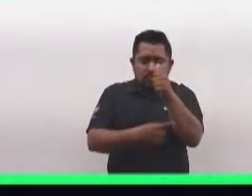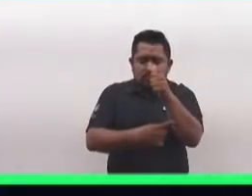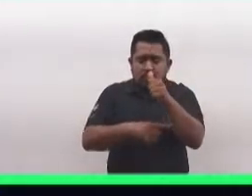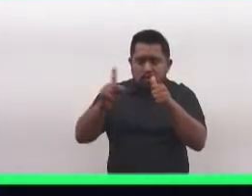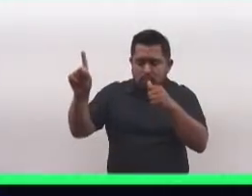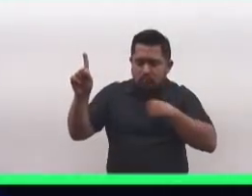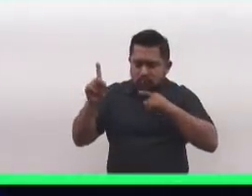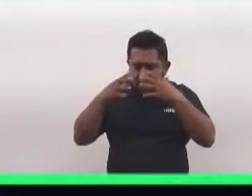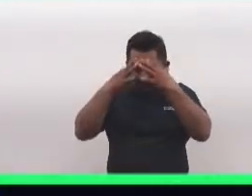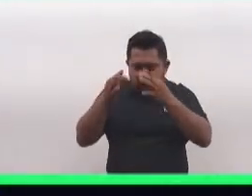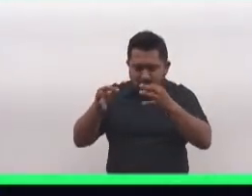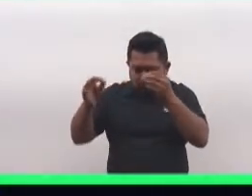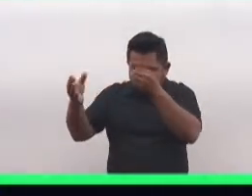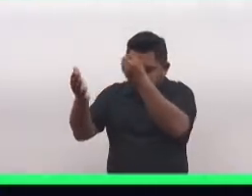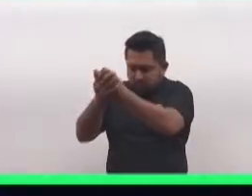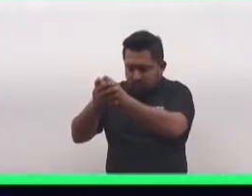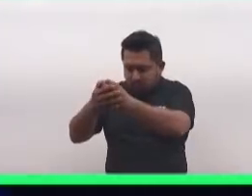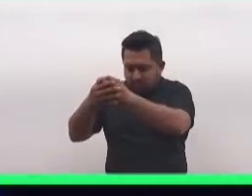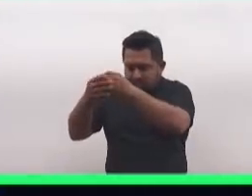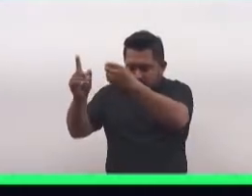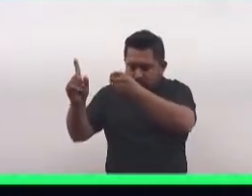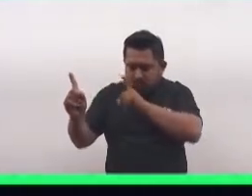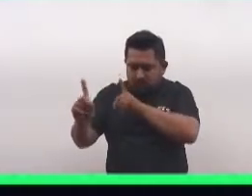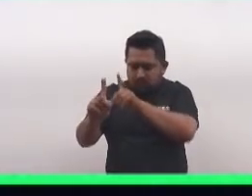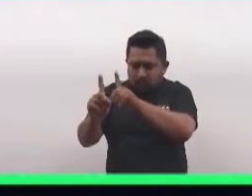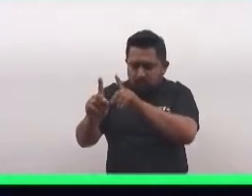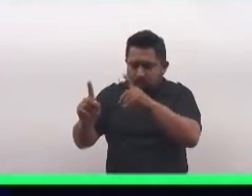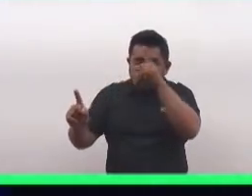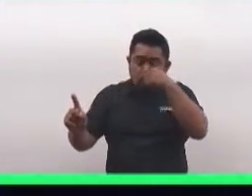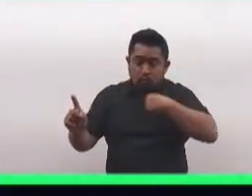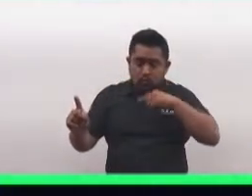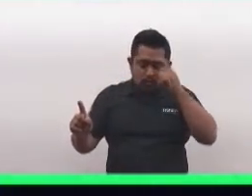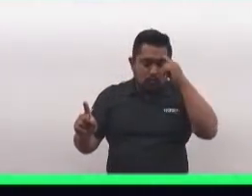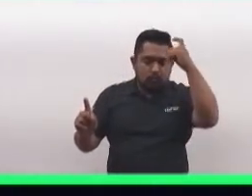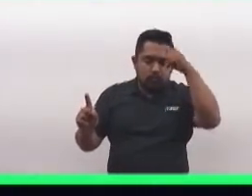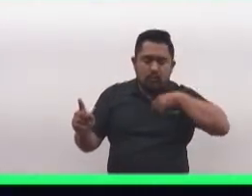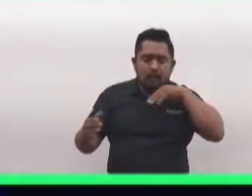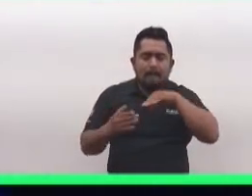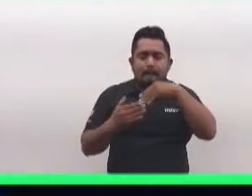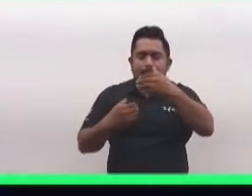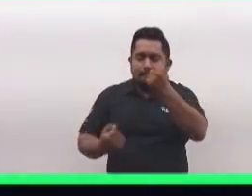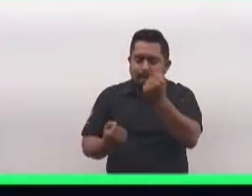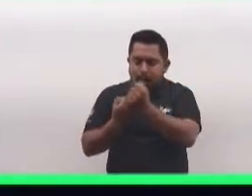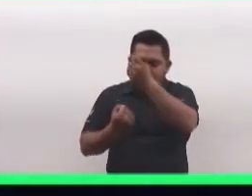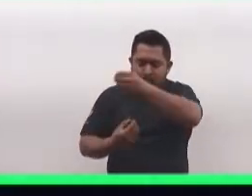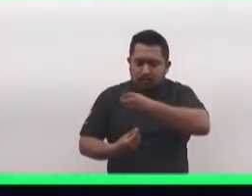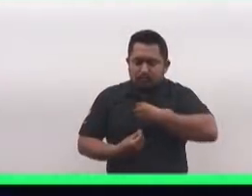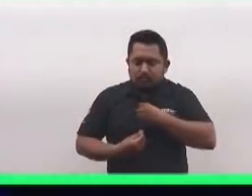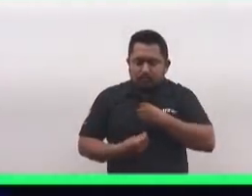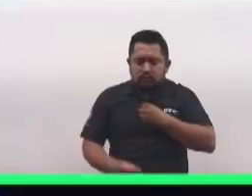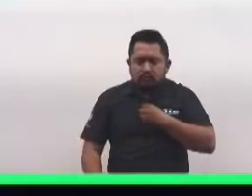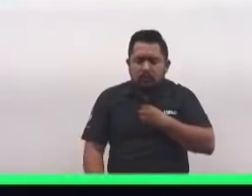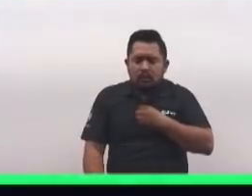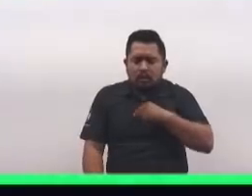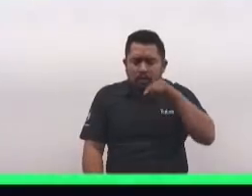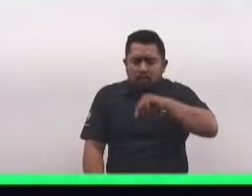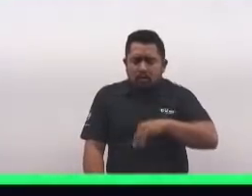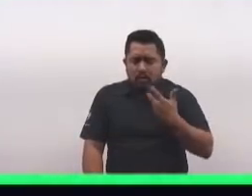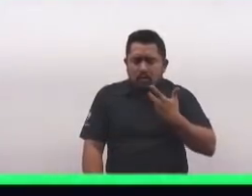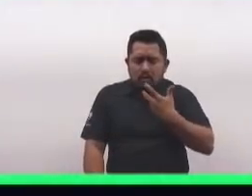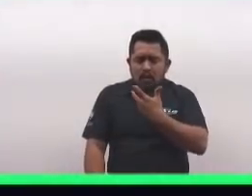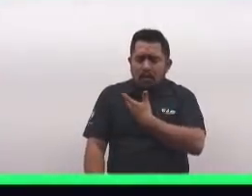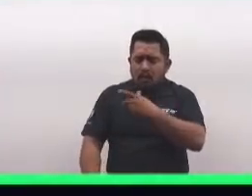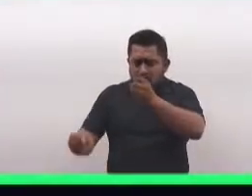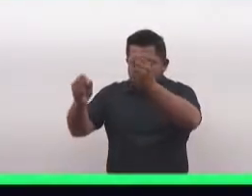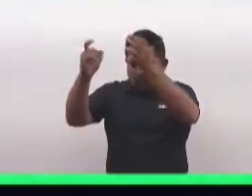guíes nuestras decisiones y respalde nuestros proyectos hemos aprendido señor que para tener una vida